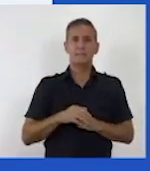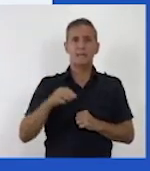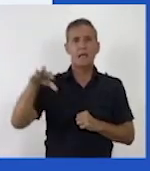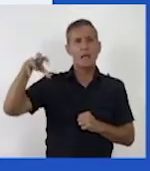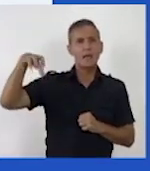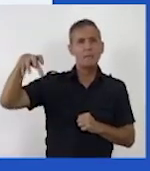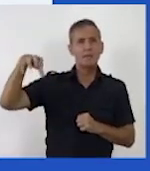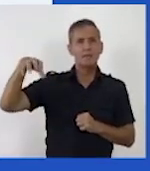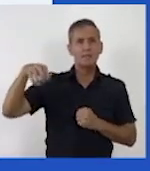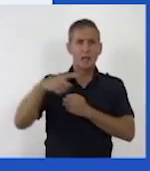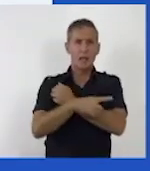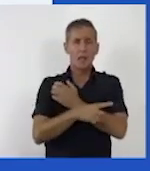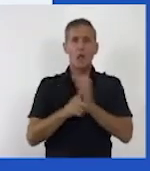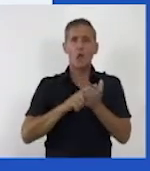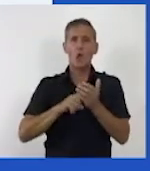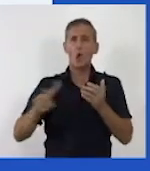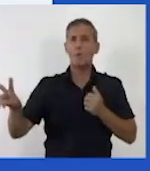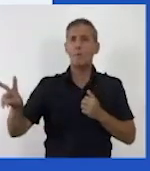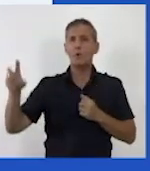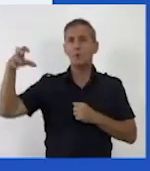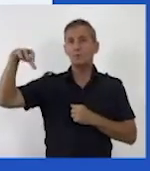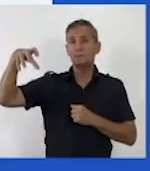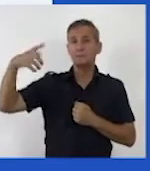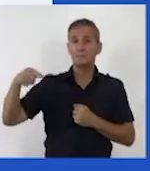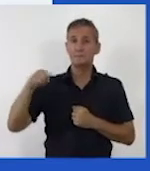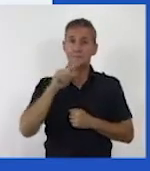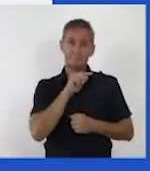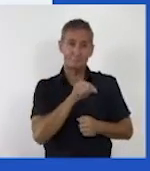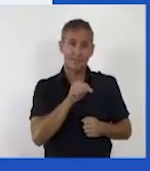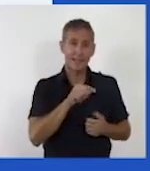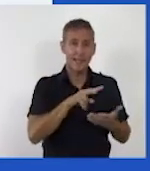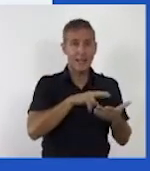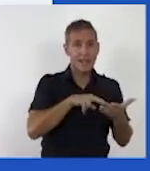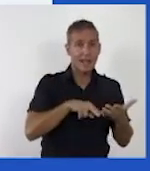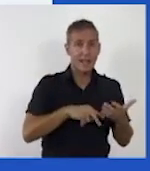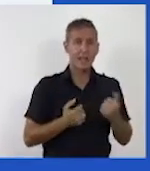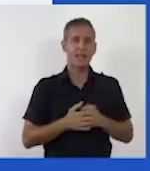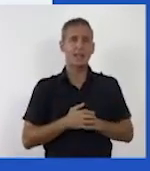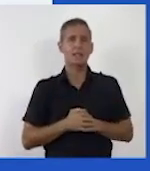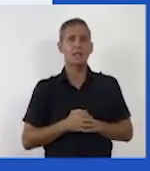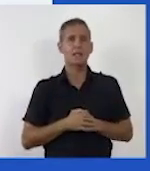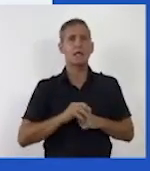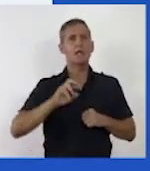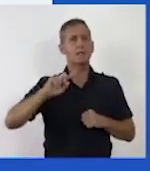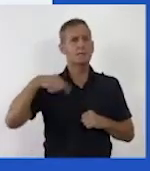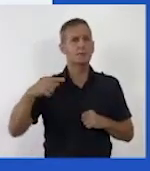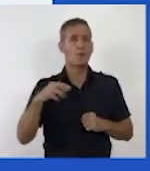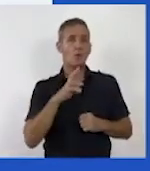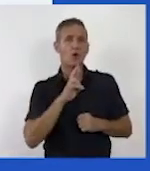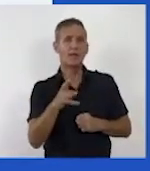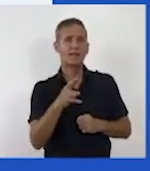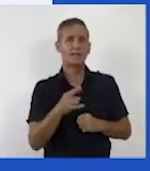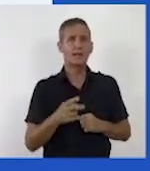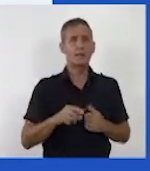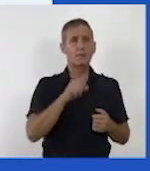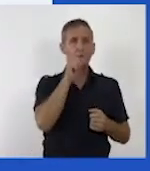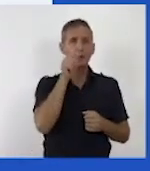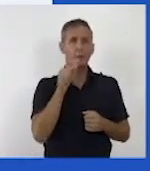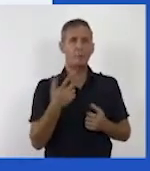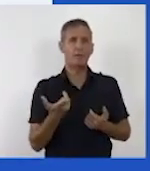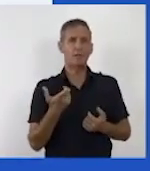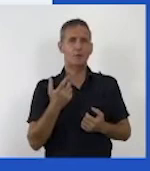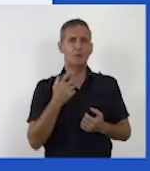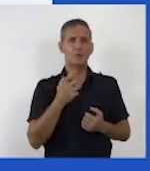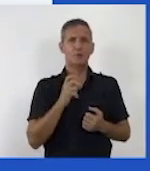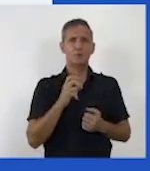lo tienen ahí es un poema que van a leer para que puedan responder a preguntas oralmente